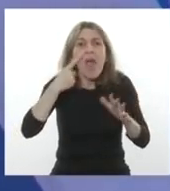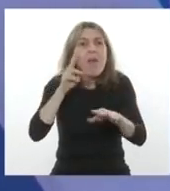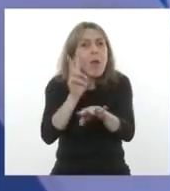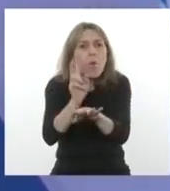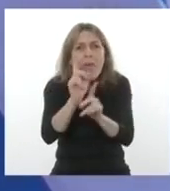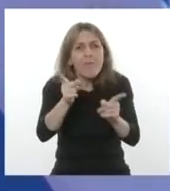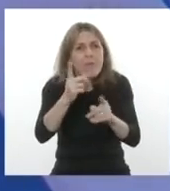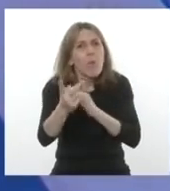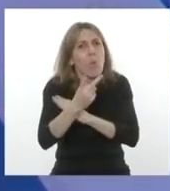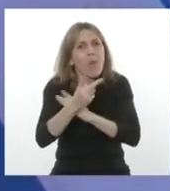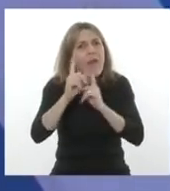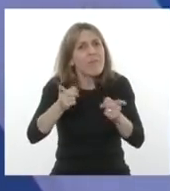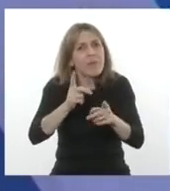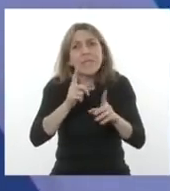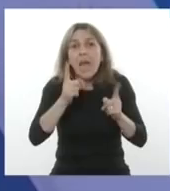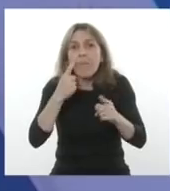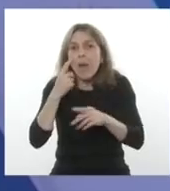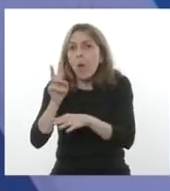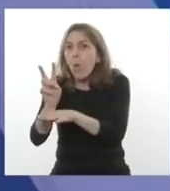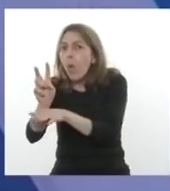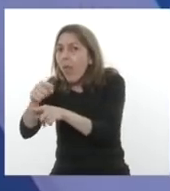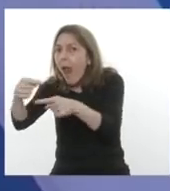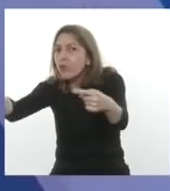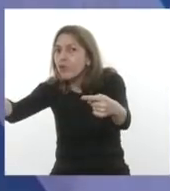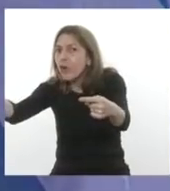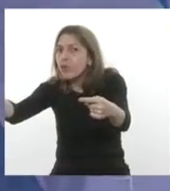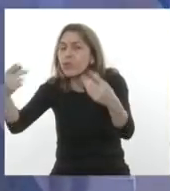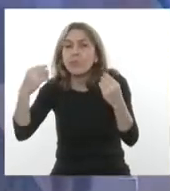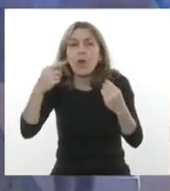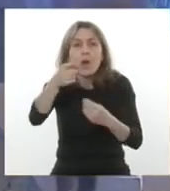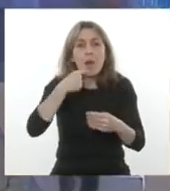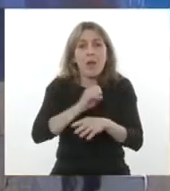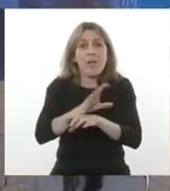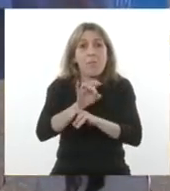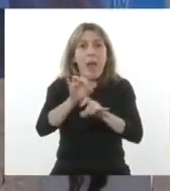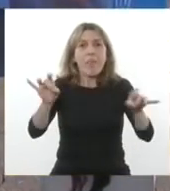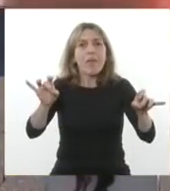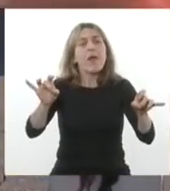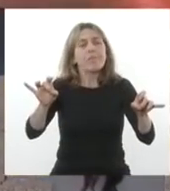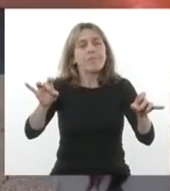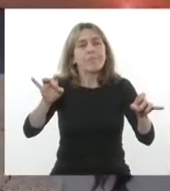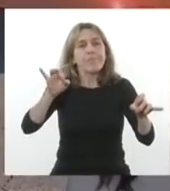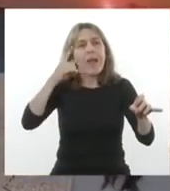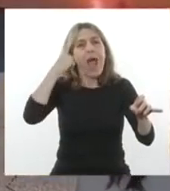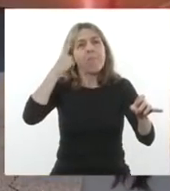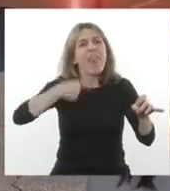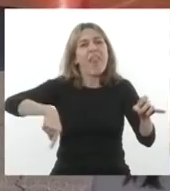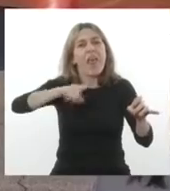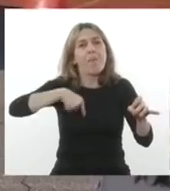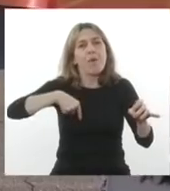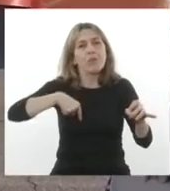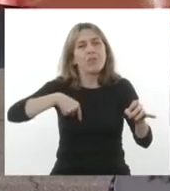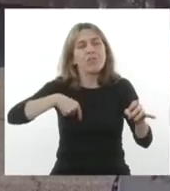cuidándose y cuidando al otro, porque la pandemia también nos demuestra lo que significa la